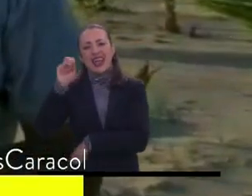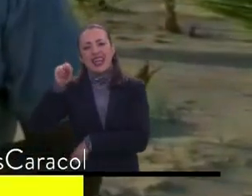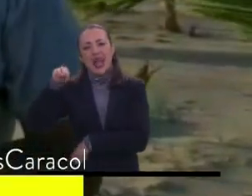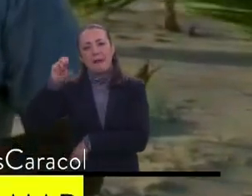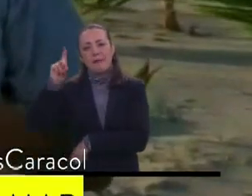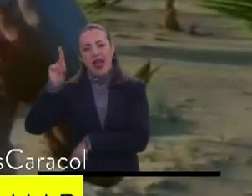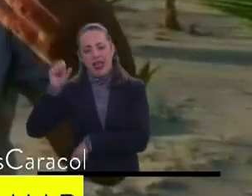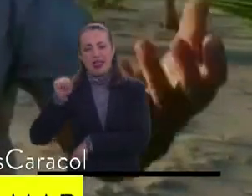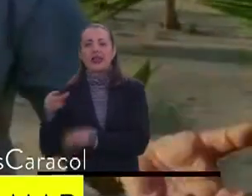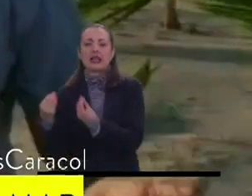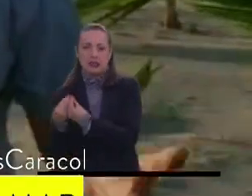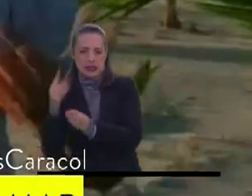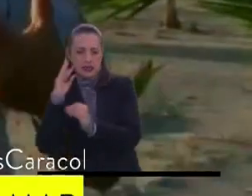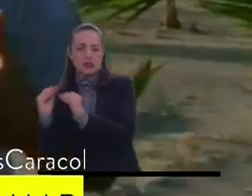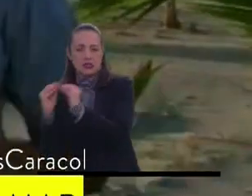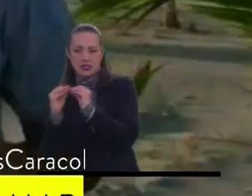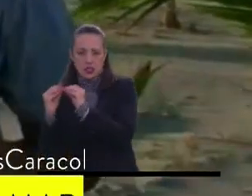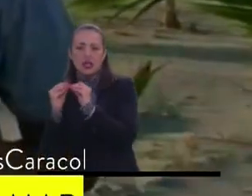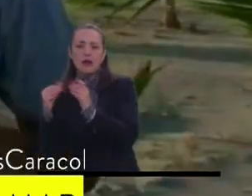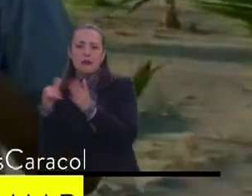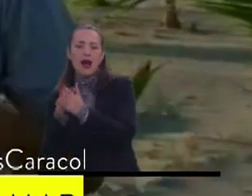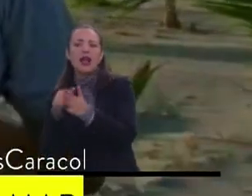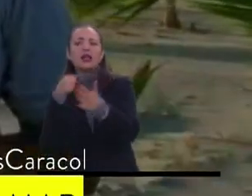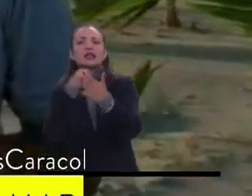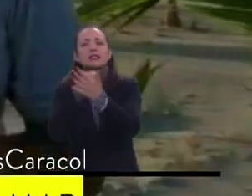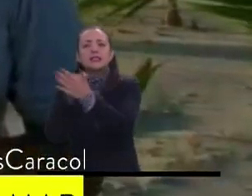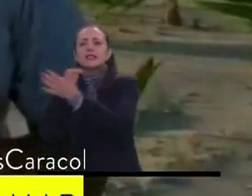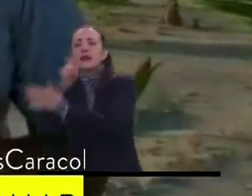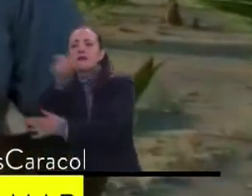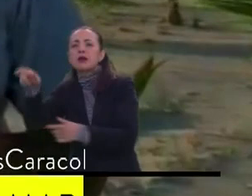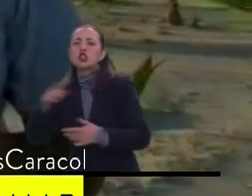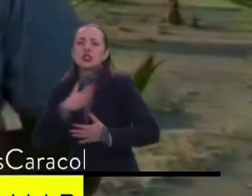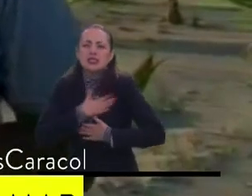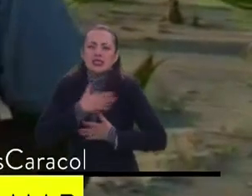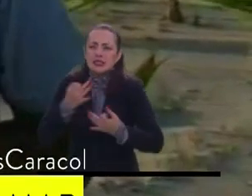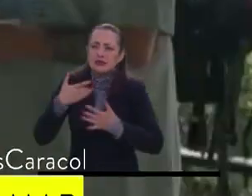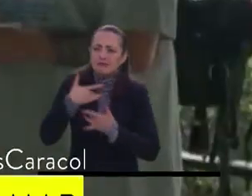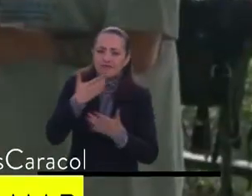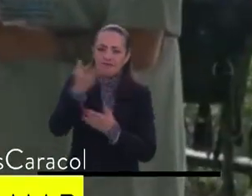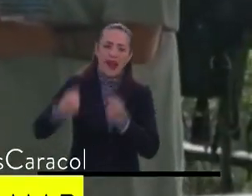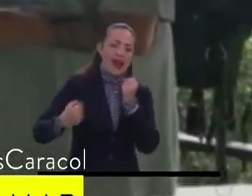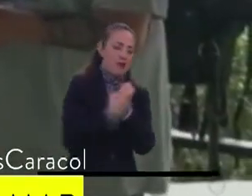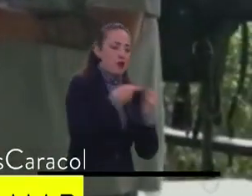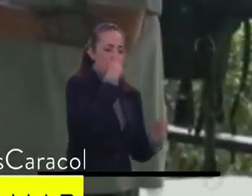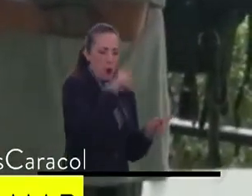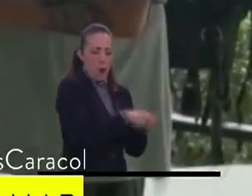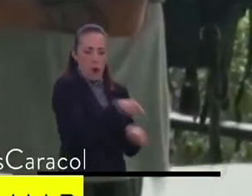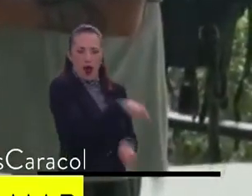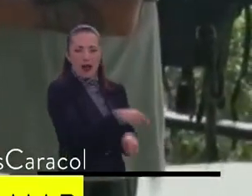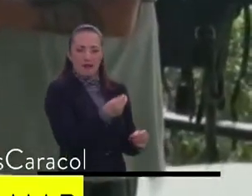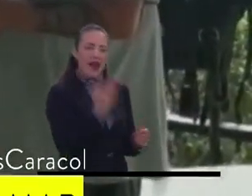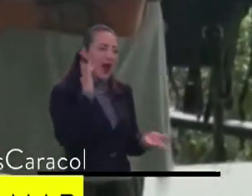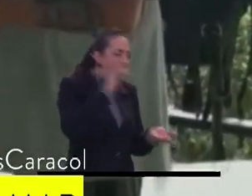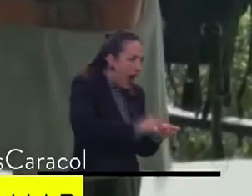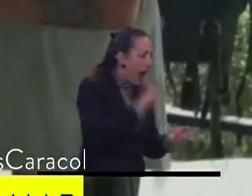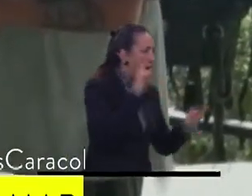corazones, para que estos guerreros como Emanuel puedan disfrutar de esas hermosas playas. Es un placer poder de